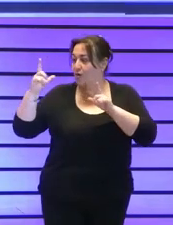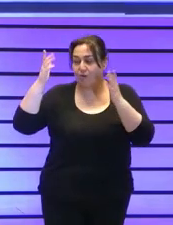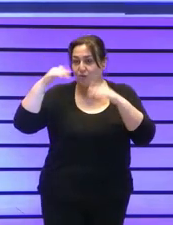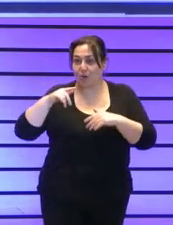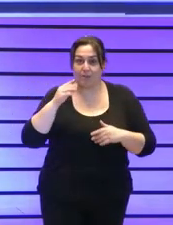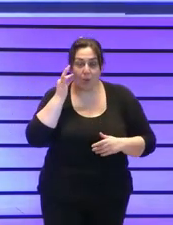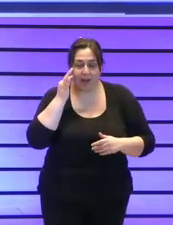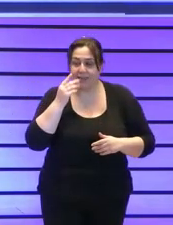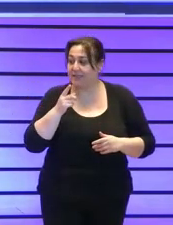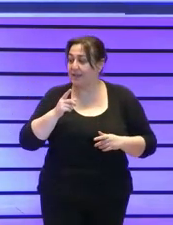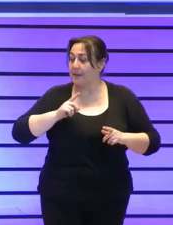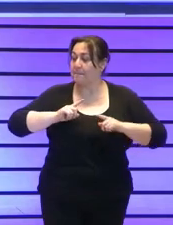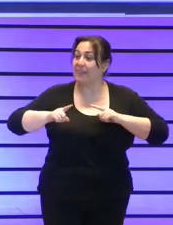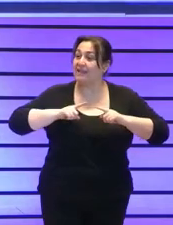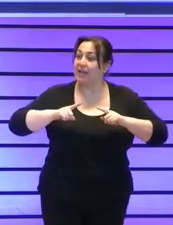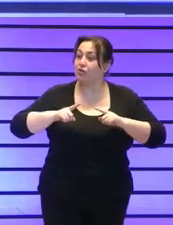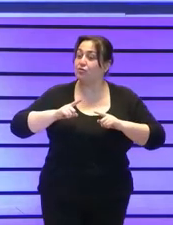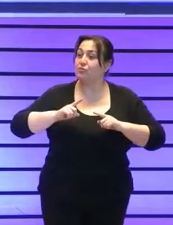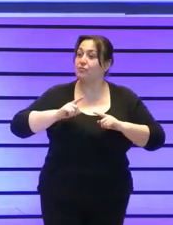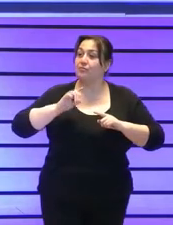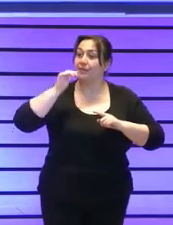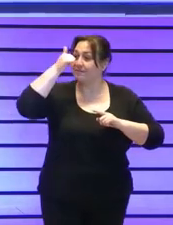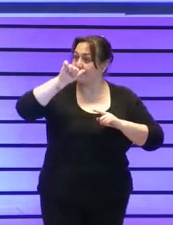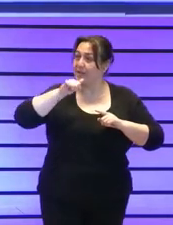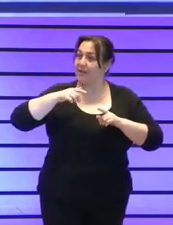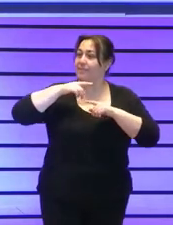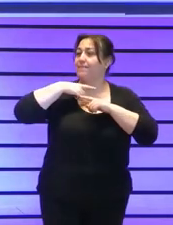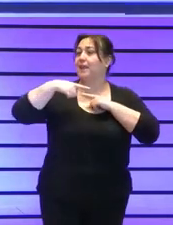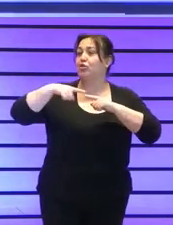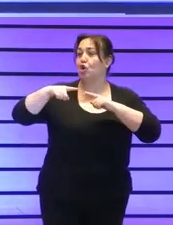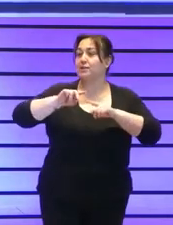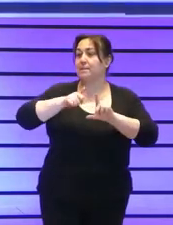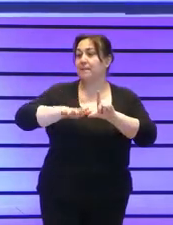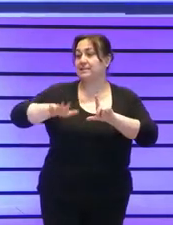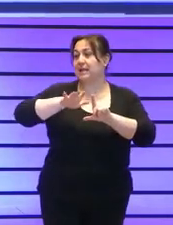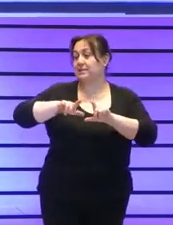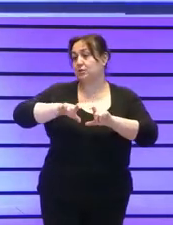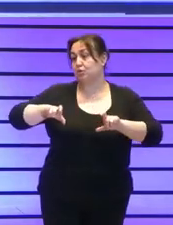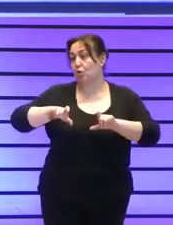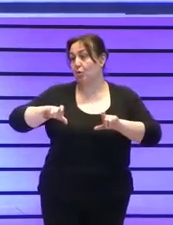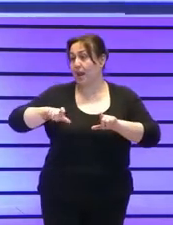son mandatarios fundamentalmente dirigentes de empresas globales, ¿no?,